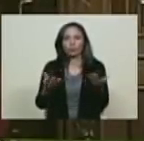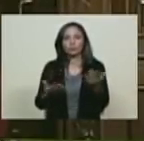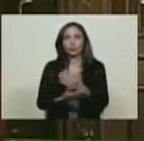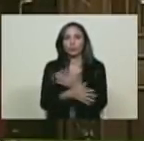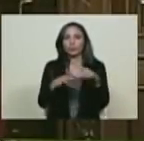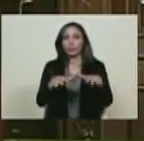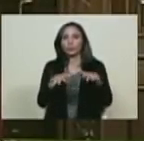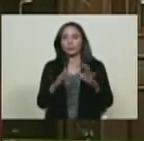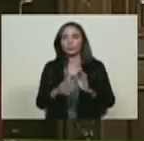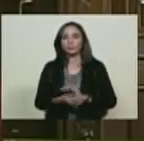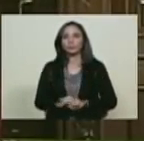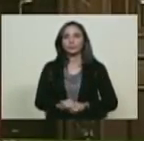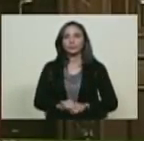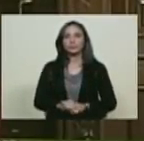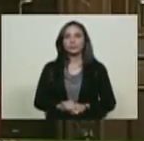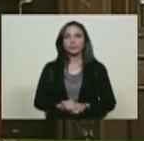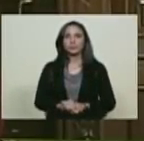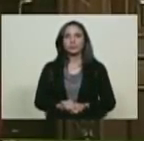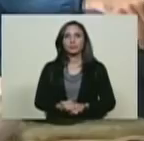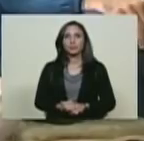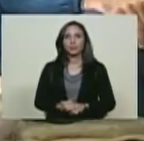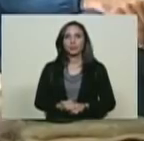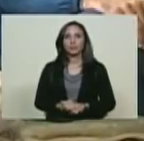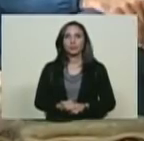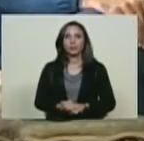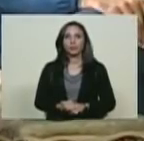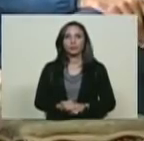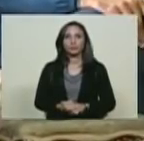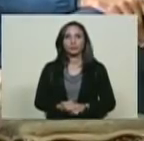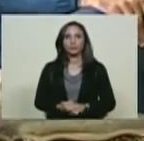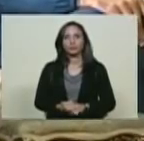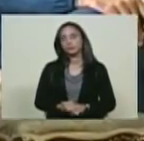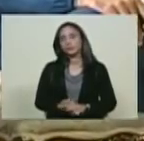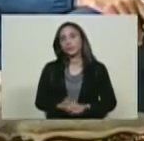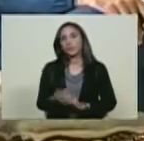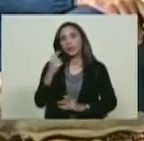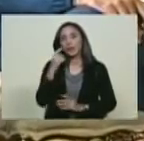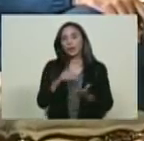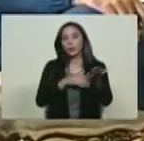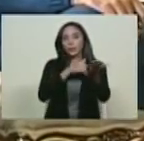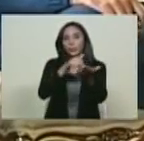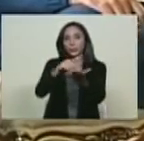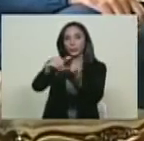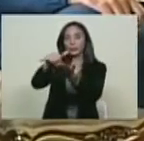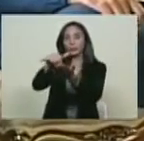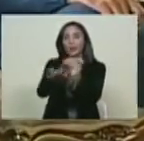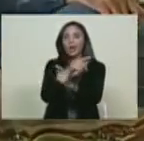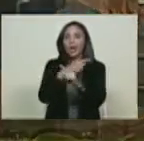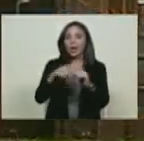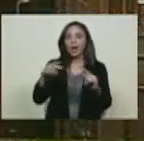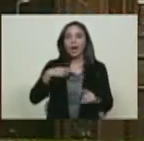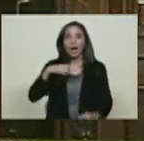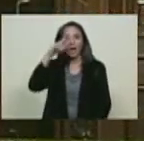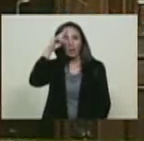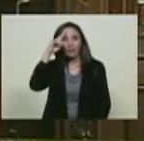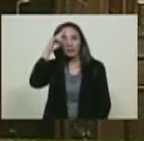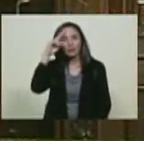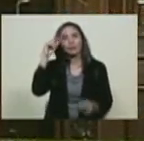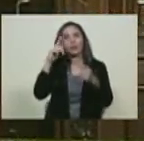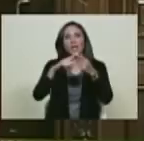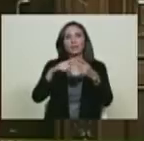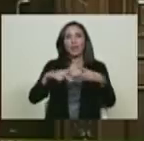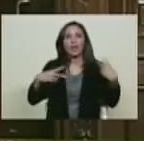Ahí llegamos, pues, junto a nuestros hermanos de la OPEC Argelia, Arabia Saudita,